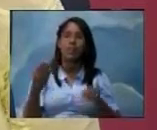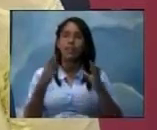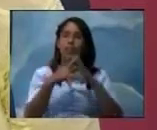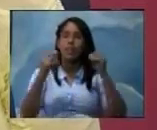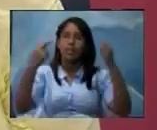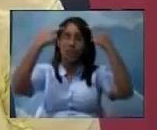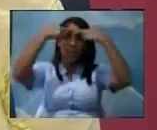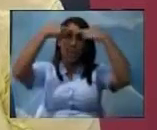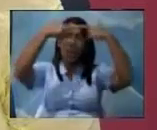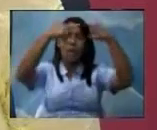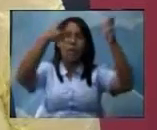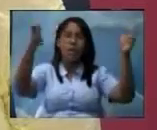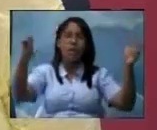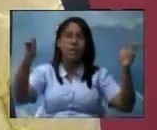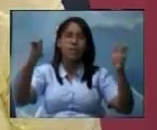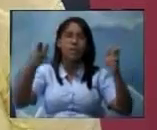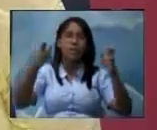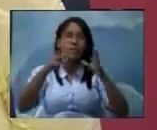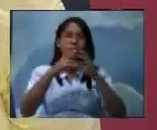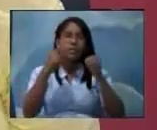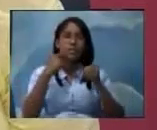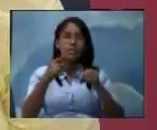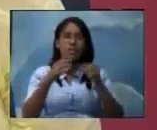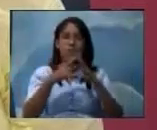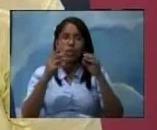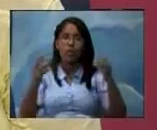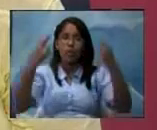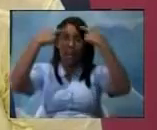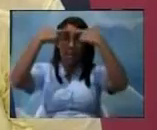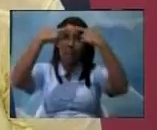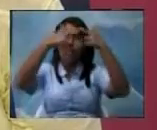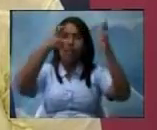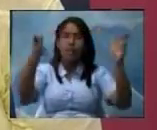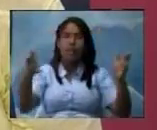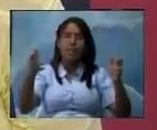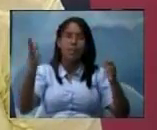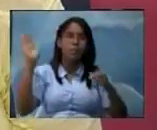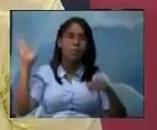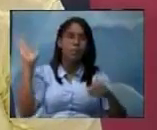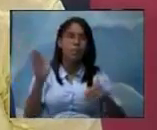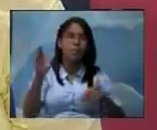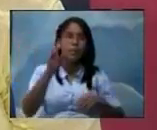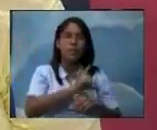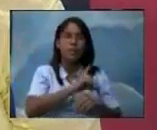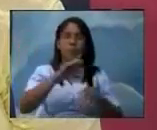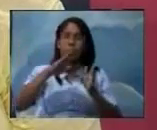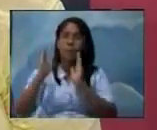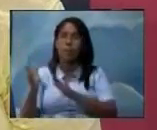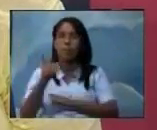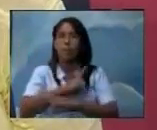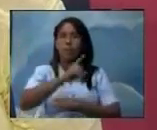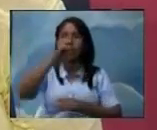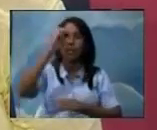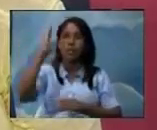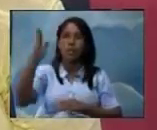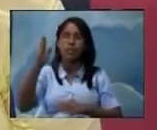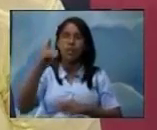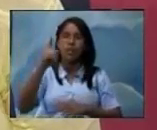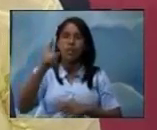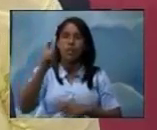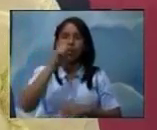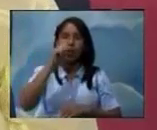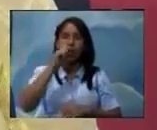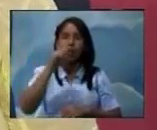toda revelación, escuchen bien, toda revelación viene de parte de Dios.